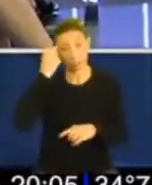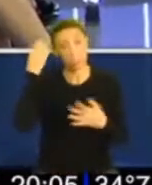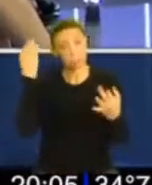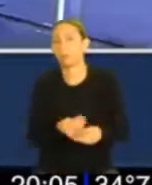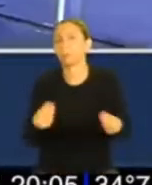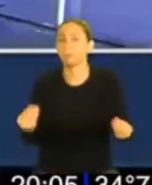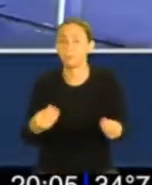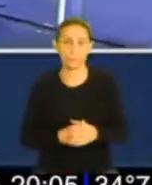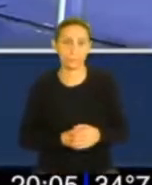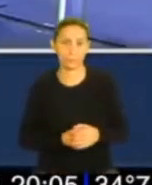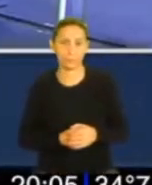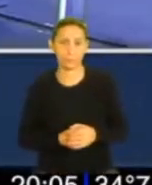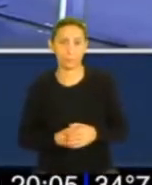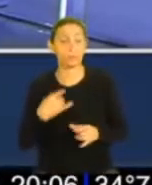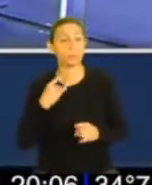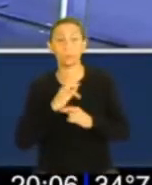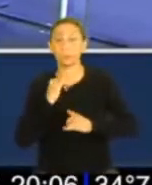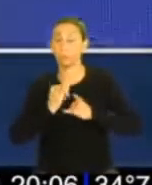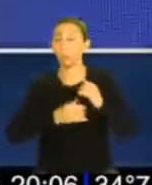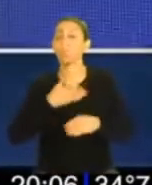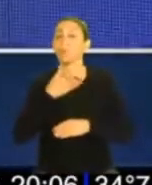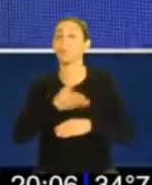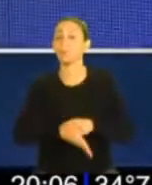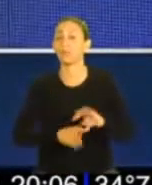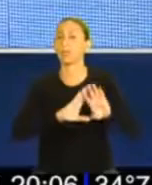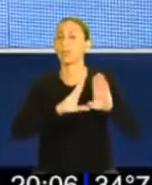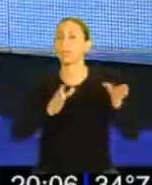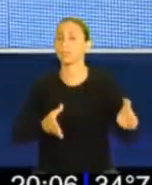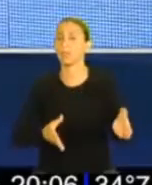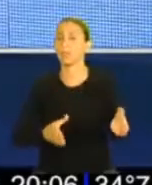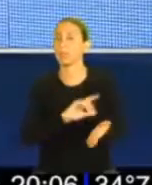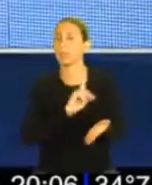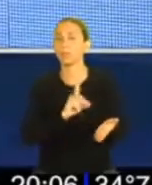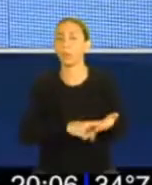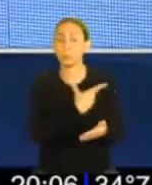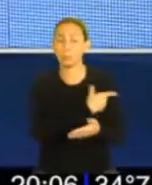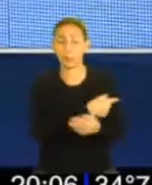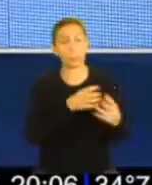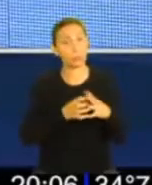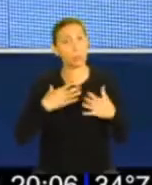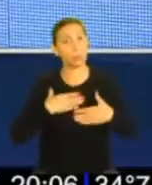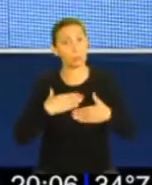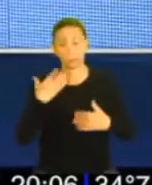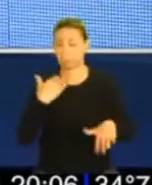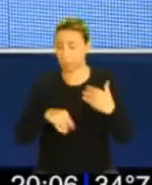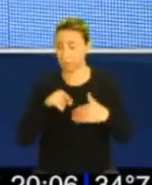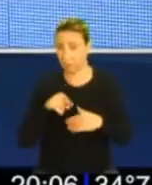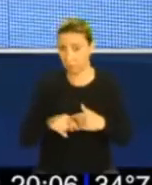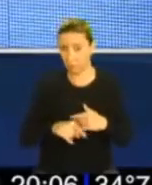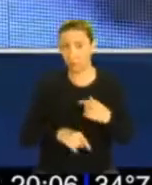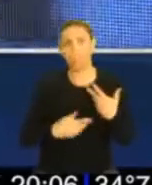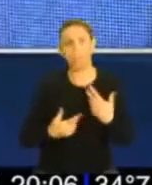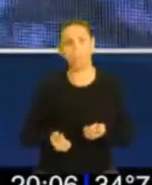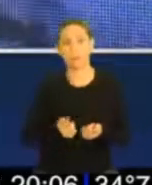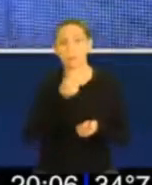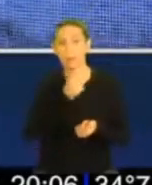extrema utilidad. Yo siempre digo que se acerquen a nuestros vacunatorios. La gente, nuestro equipo de salud inmediatamente va a dar